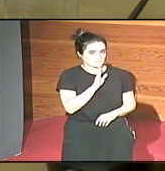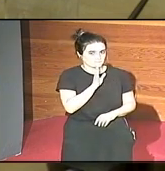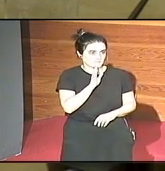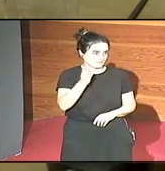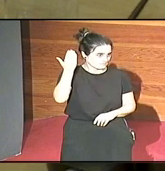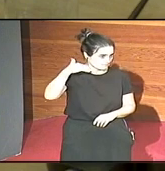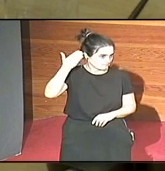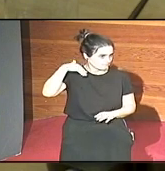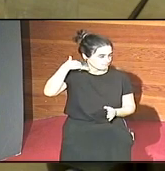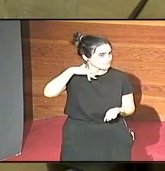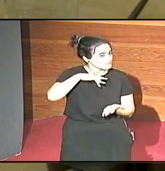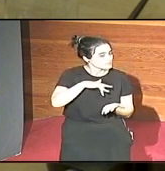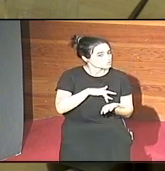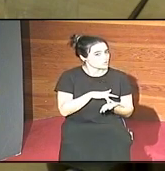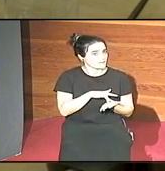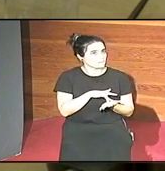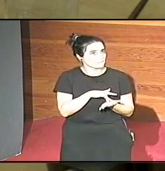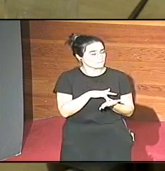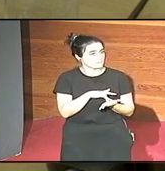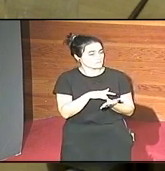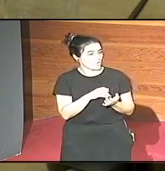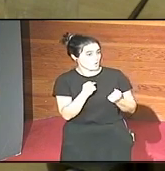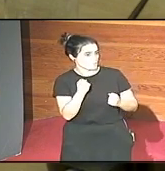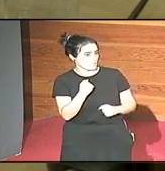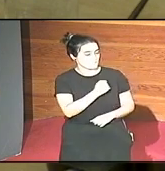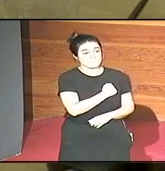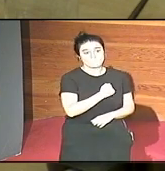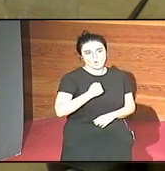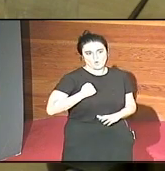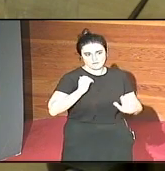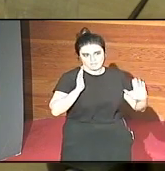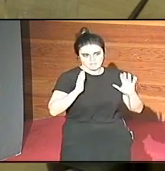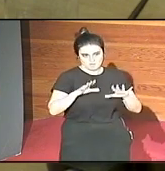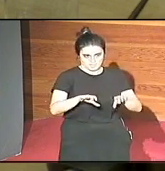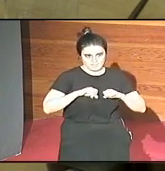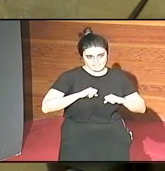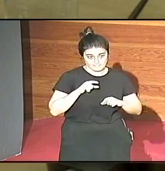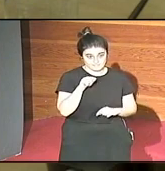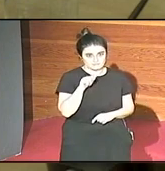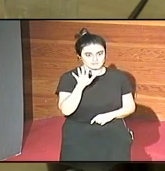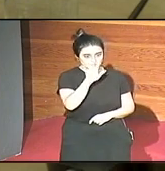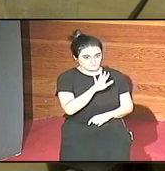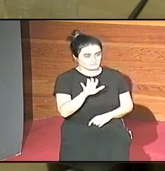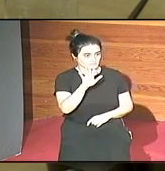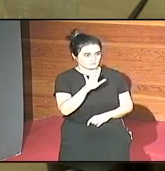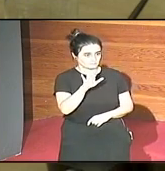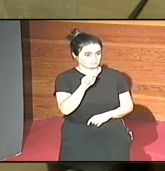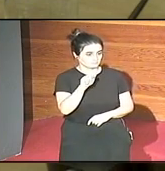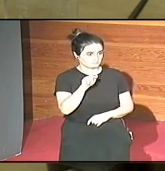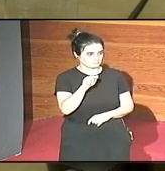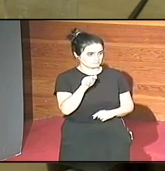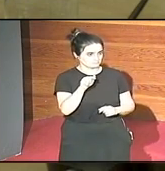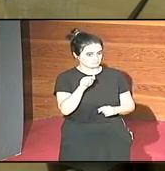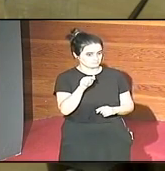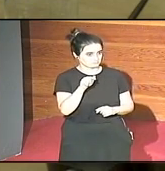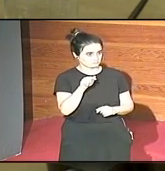bajo el poder de Polonia durante una época, eso que se lo quede